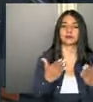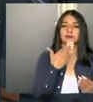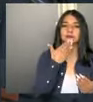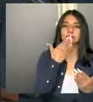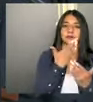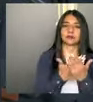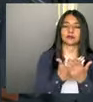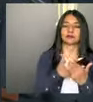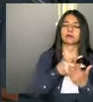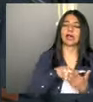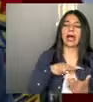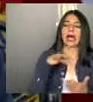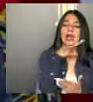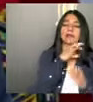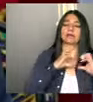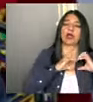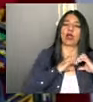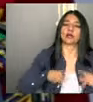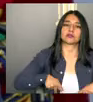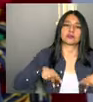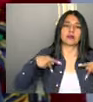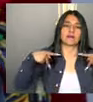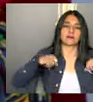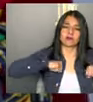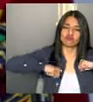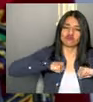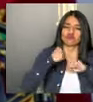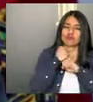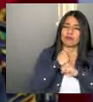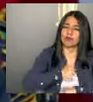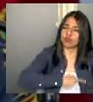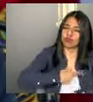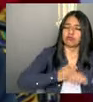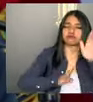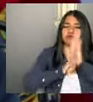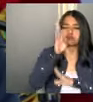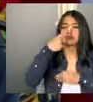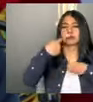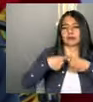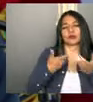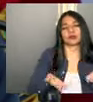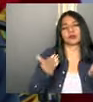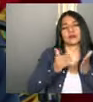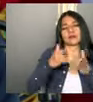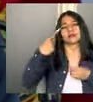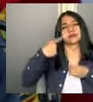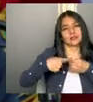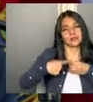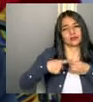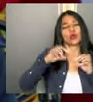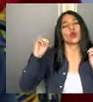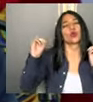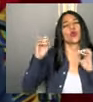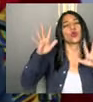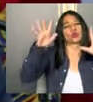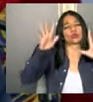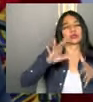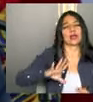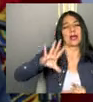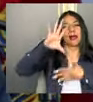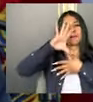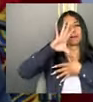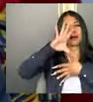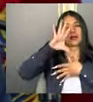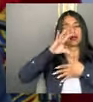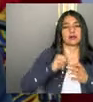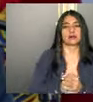alma, corazón y vida para cumplir lo que habíamos dicho en campaña, que Quito renazca y que esta vuelva a ser la ciudad luz de América, la ciudad más linda del mundo. Y no me refiero con